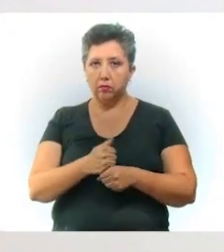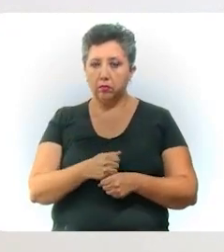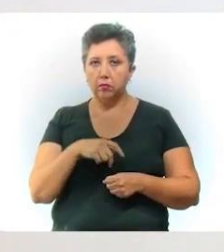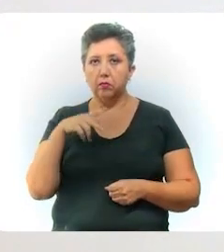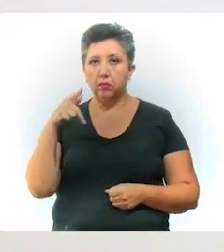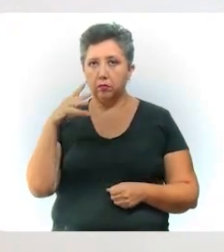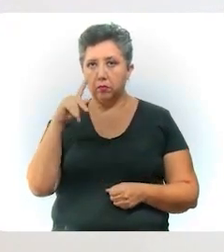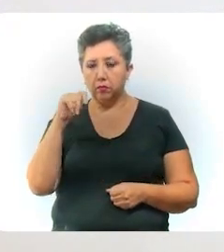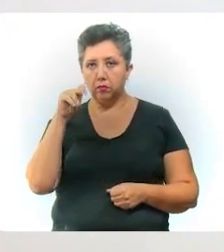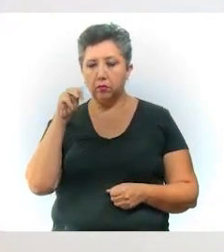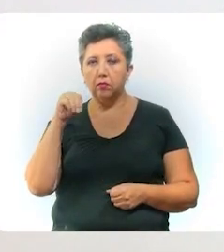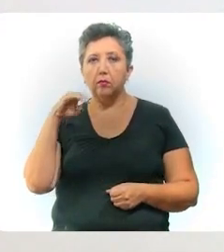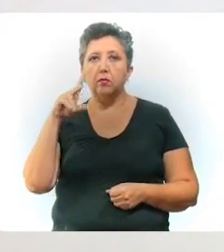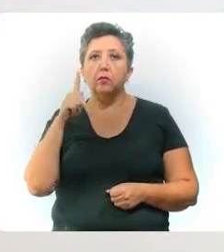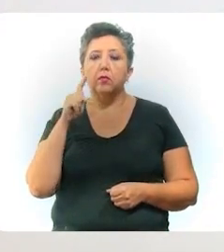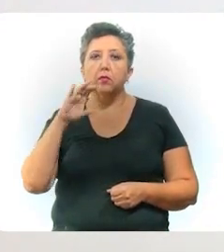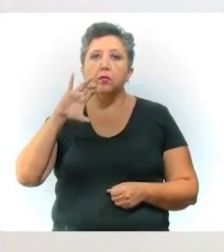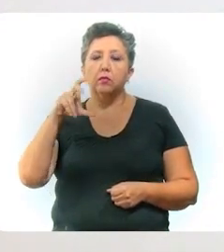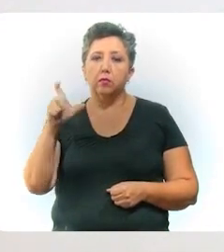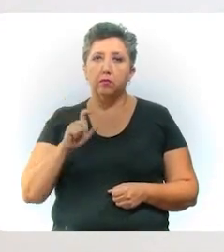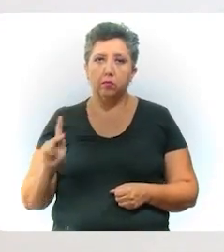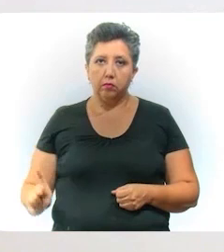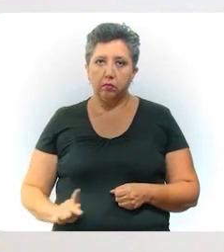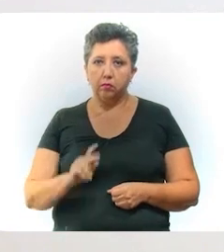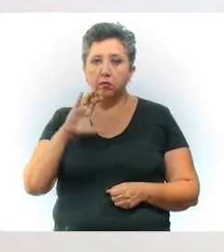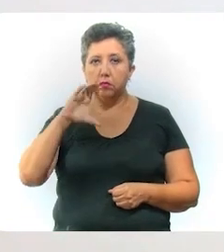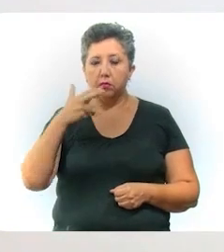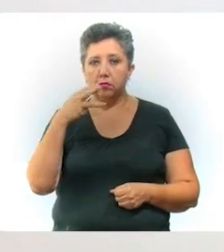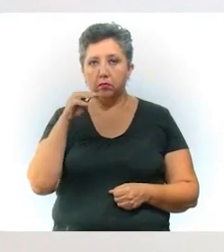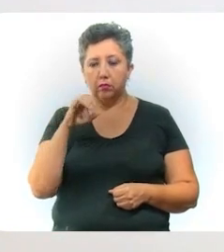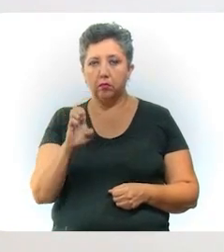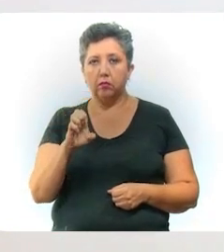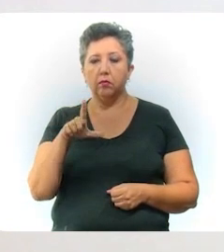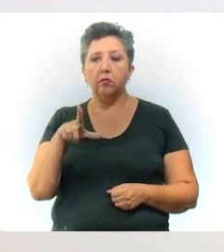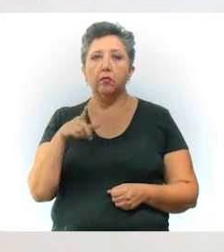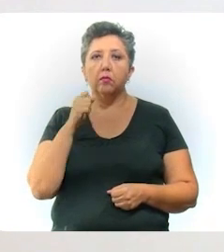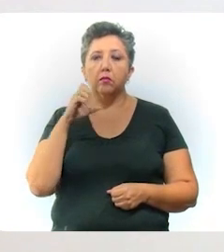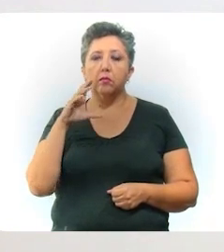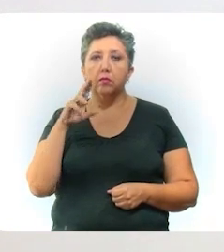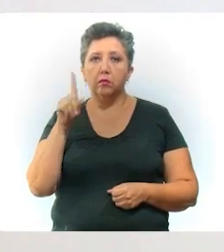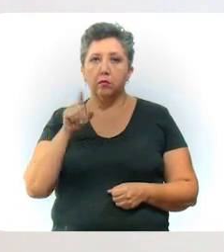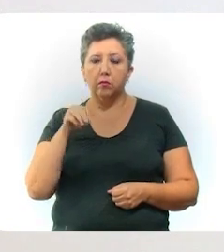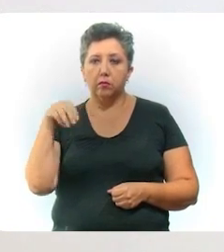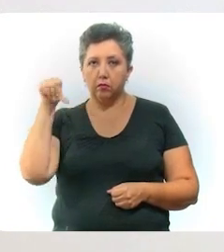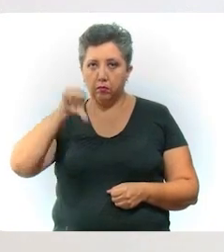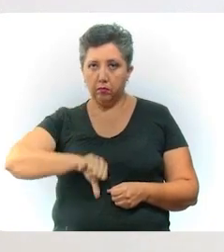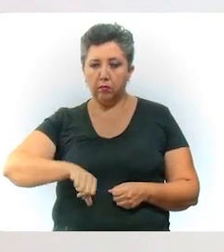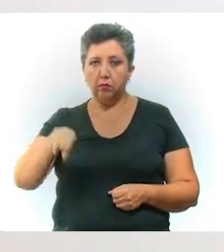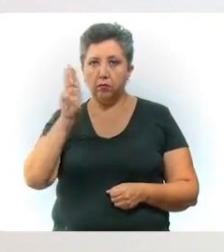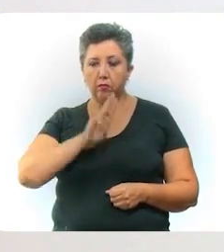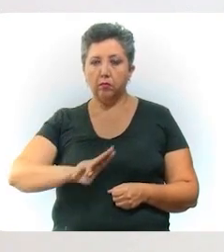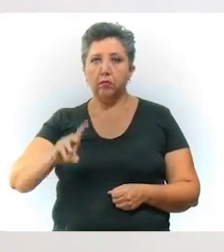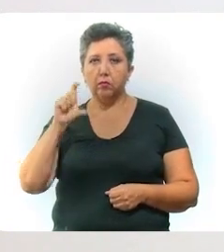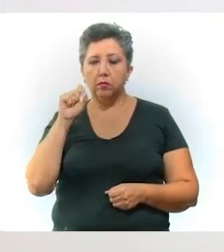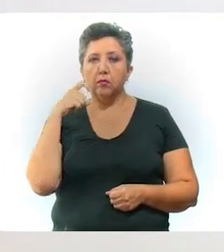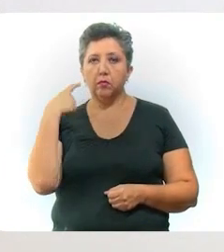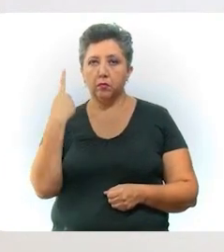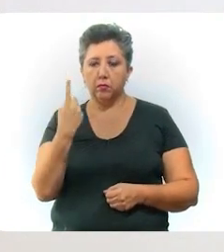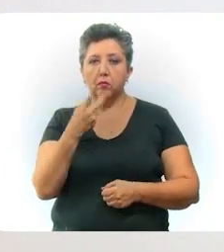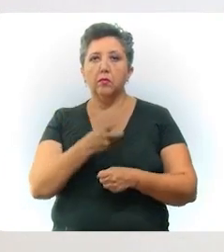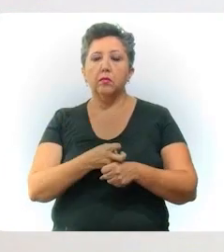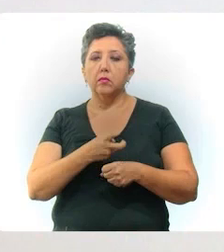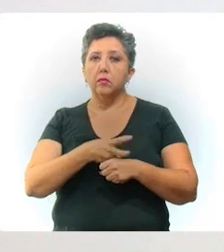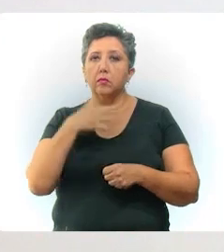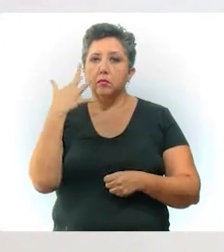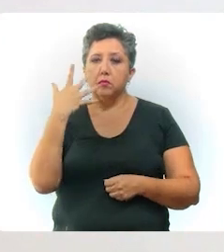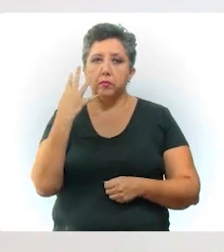en Calotmul, Cantamayec, Chipchulú Pueblo, Chumayel y Cusamá. A partir de hoy, miércoles 21, se aplicará la segunda dosis